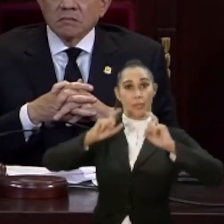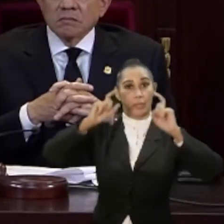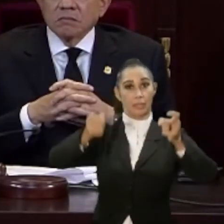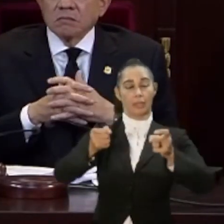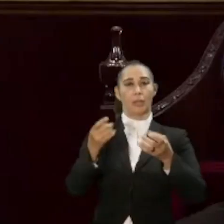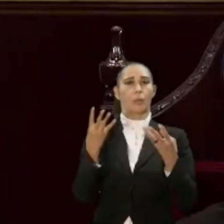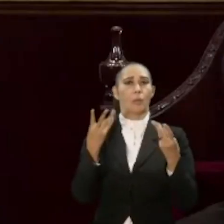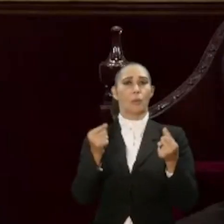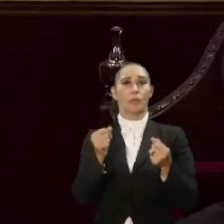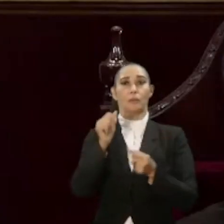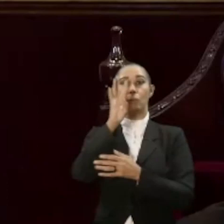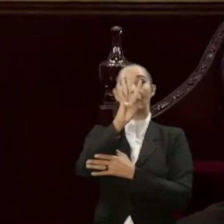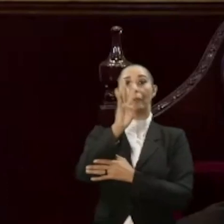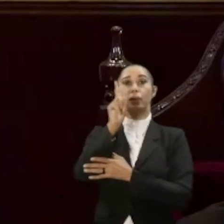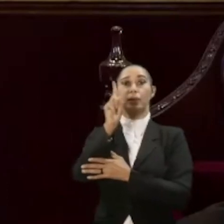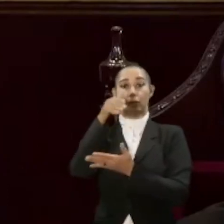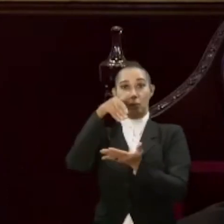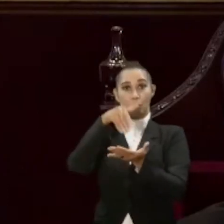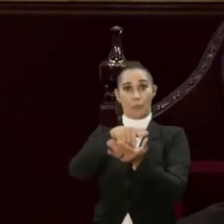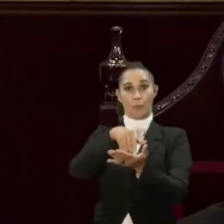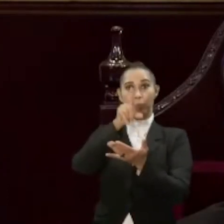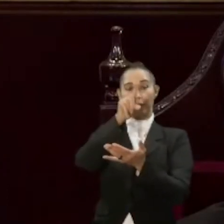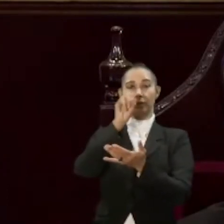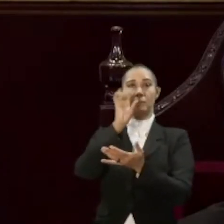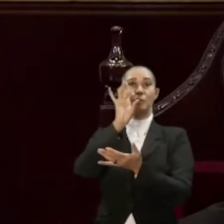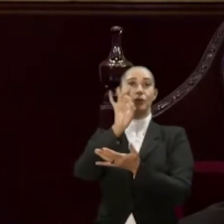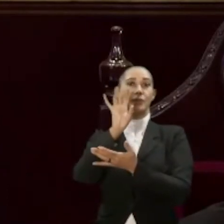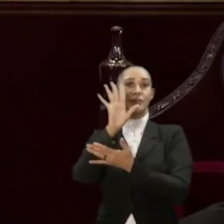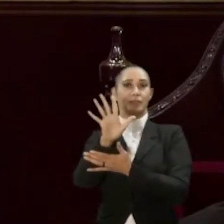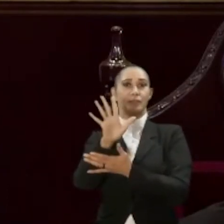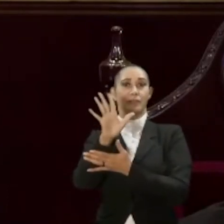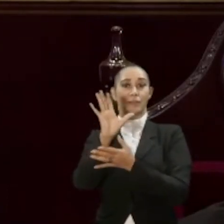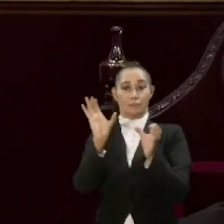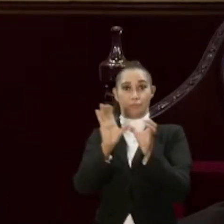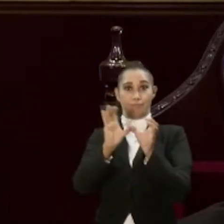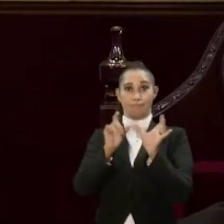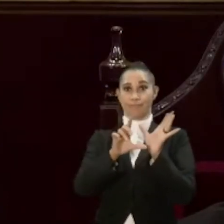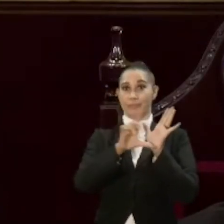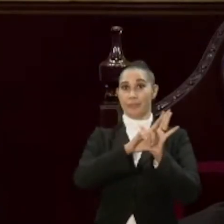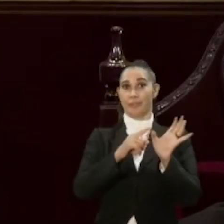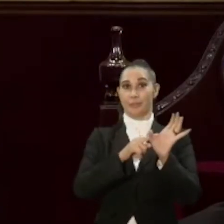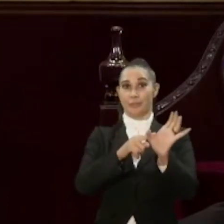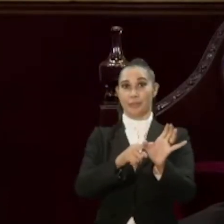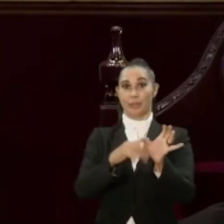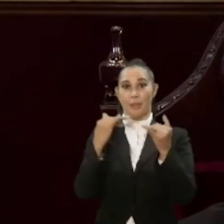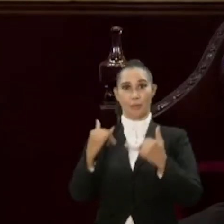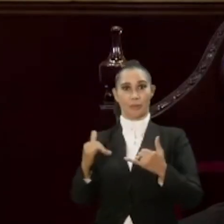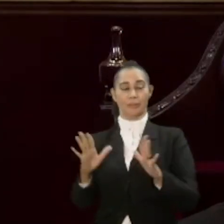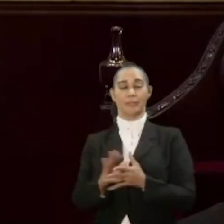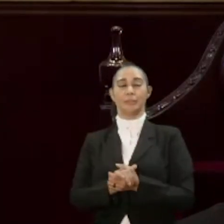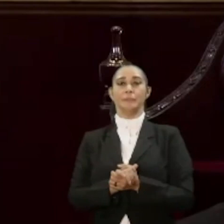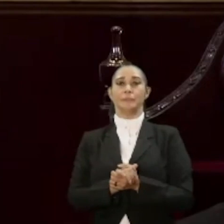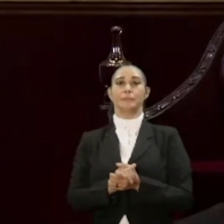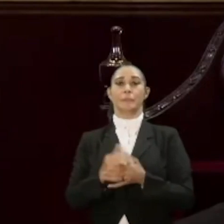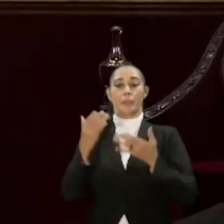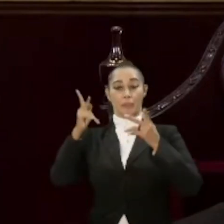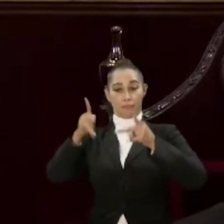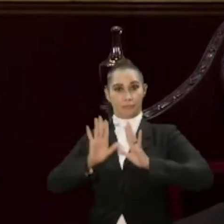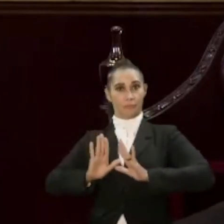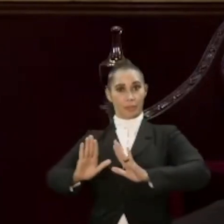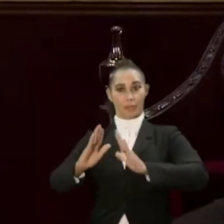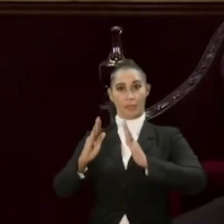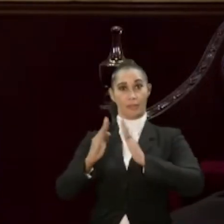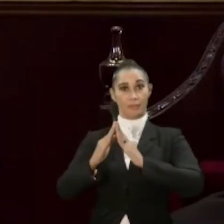entregado un total de 41.185 títulos. Desde ahora, esas personas que ya tienen